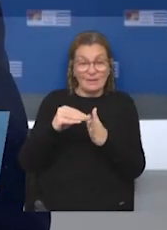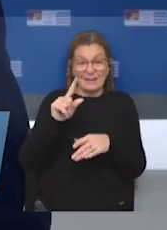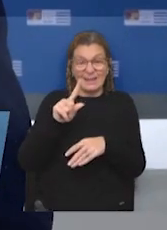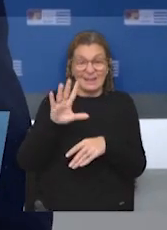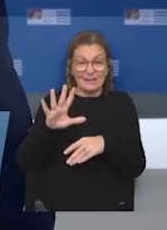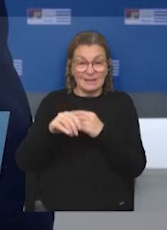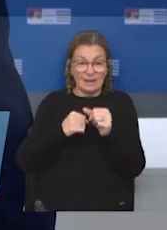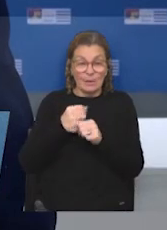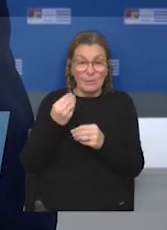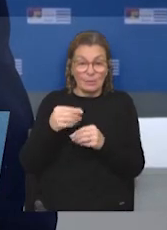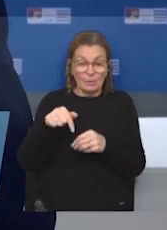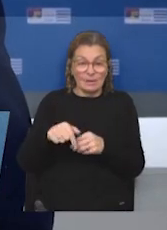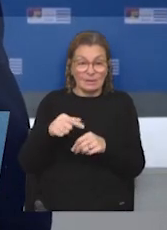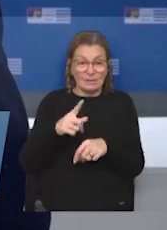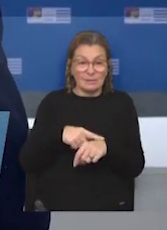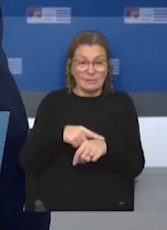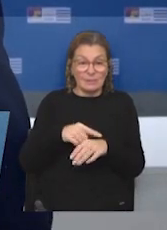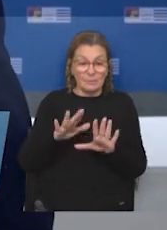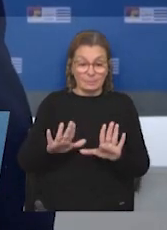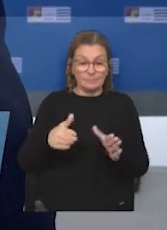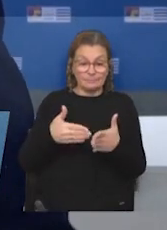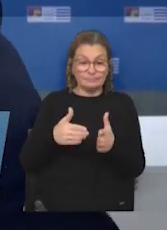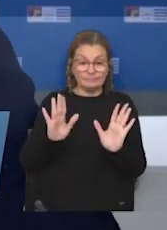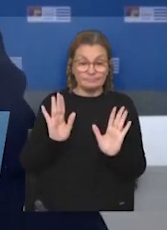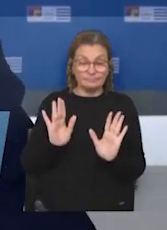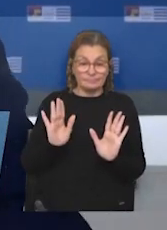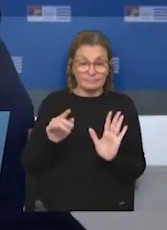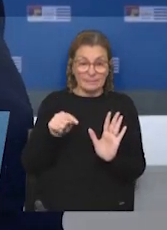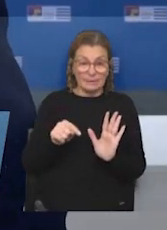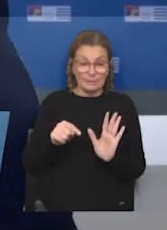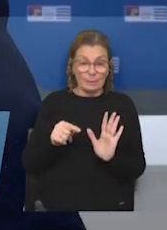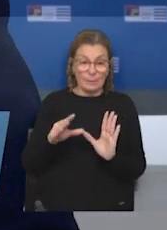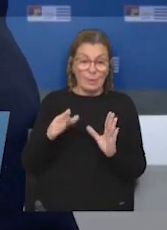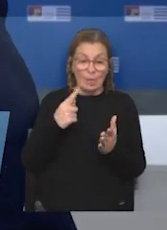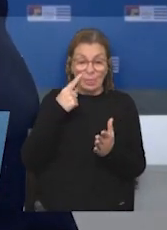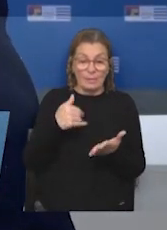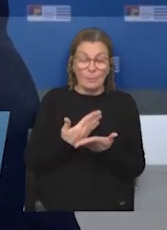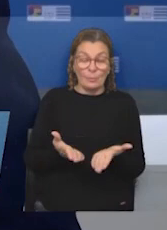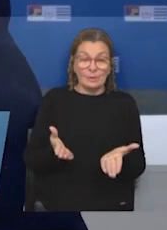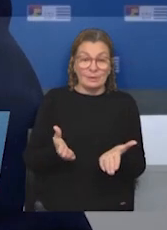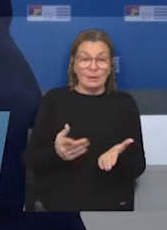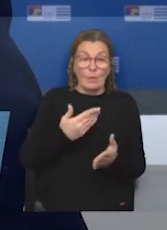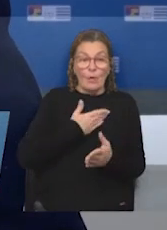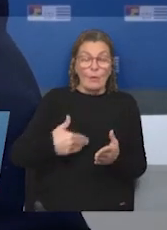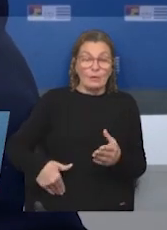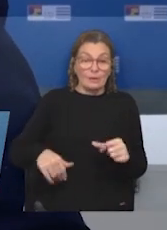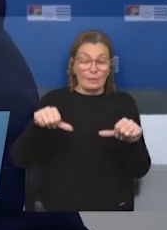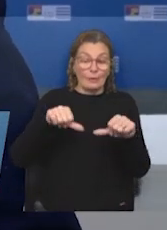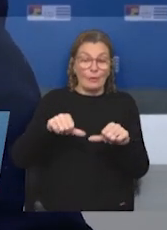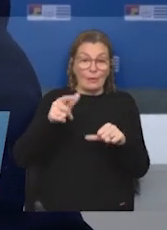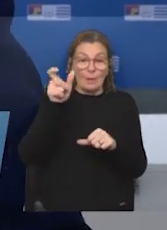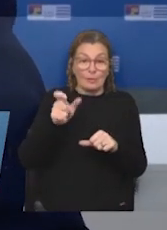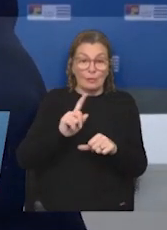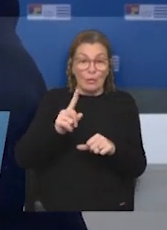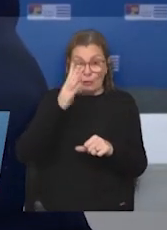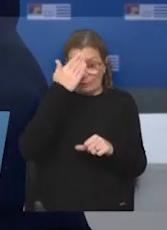años Qué pasó en este periodo quedó congelada bueno Esto es lo que muestra que estamos ante un gobierno que fracasó con la gente no con